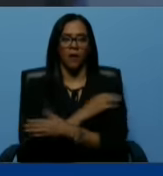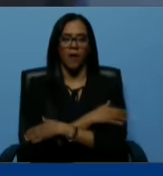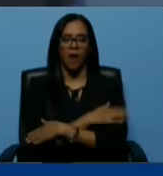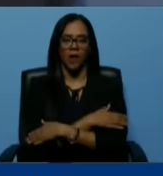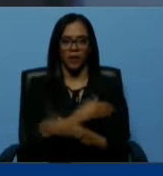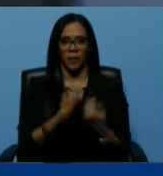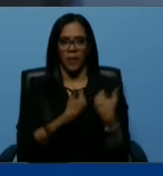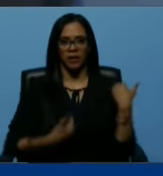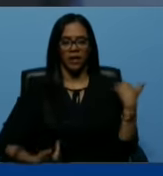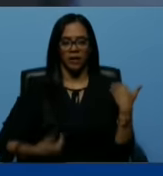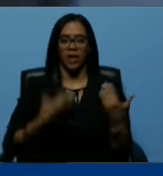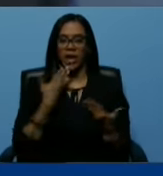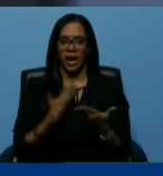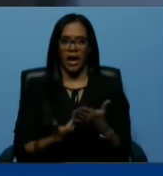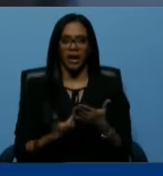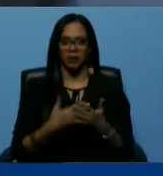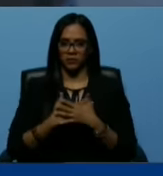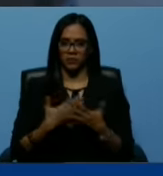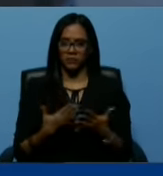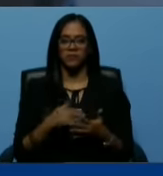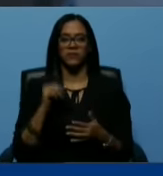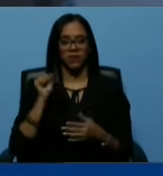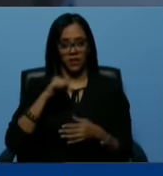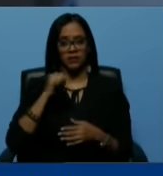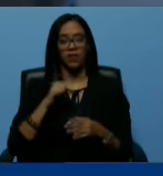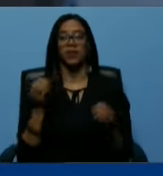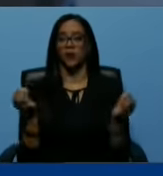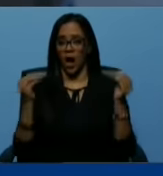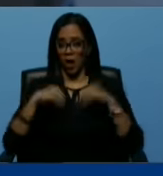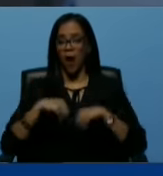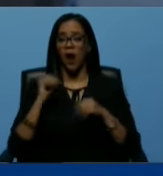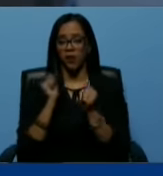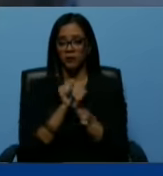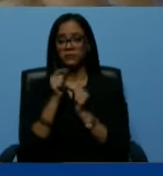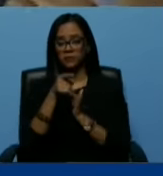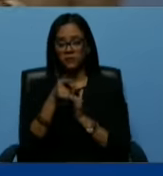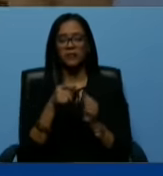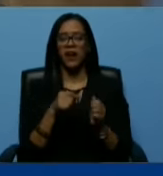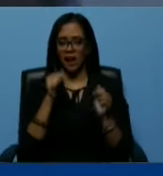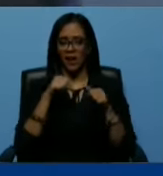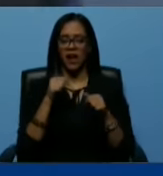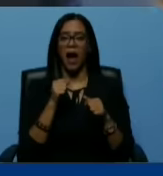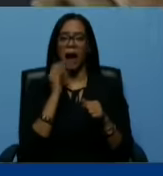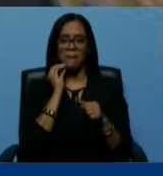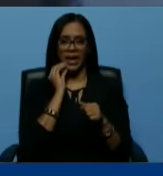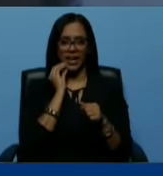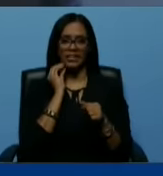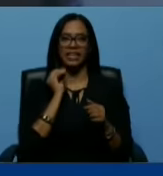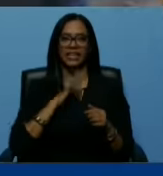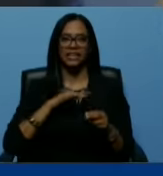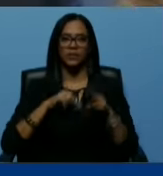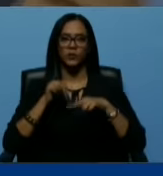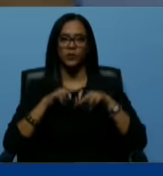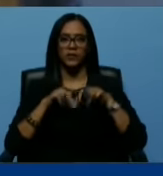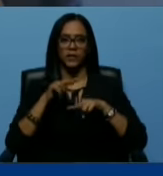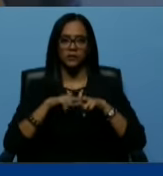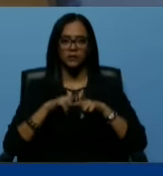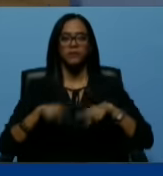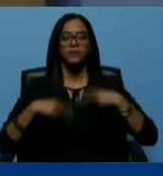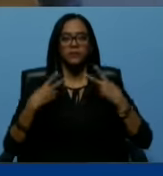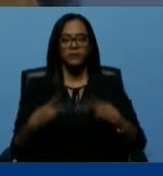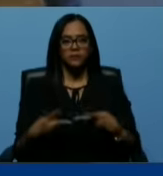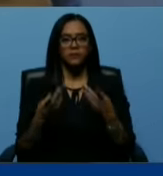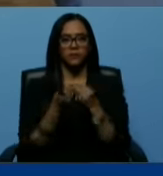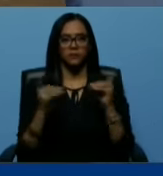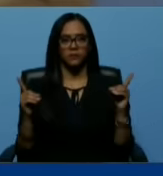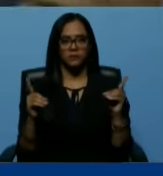presidente. Gracias por la oportunidad. Efectivamente, yo coincido con usted que esta experiencia está construyendo la nueva democracia, la